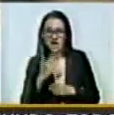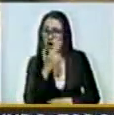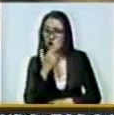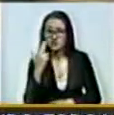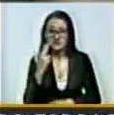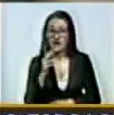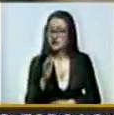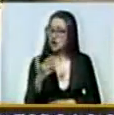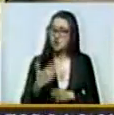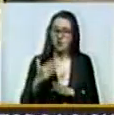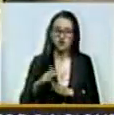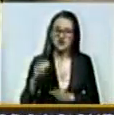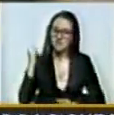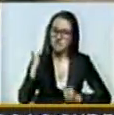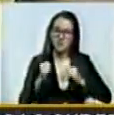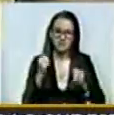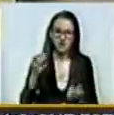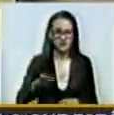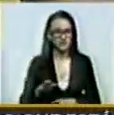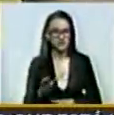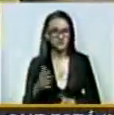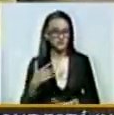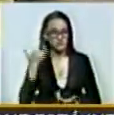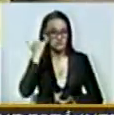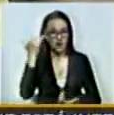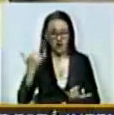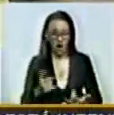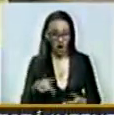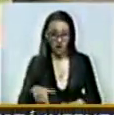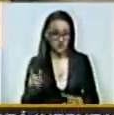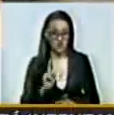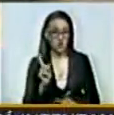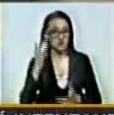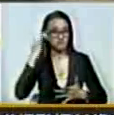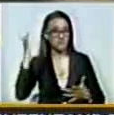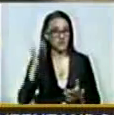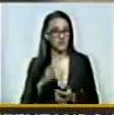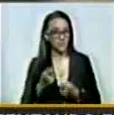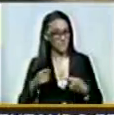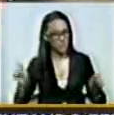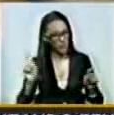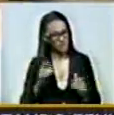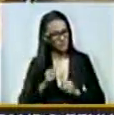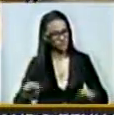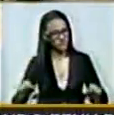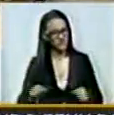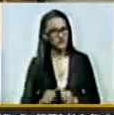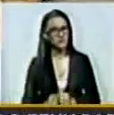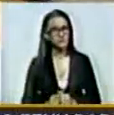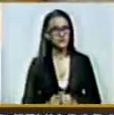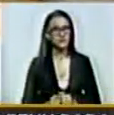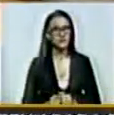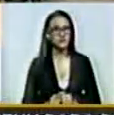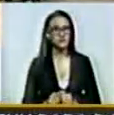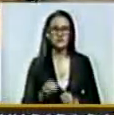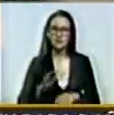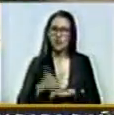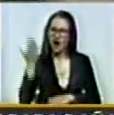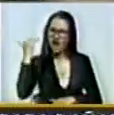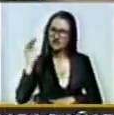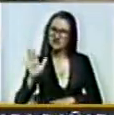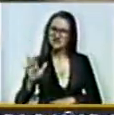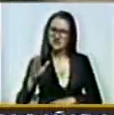Cosa que hoy día no nos imaginamos como posible. Pero ¿qué pasaba en esa Venezuela? ¿Qué pasaba en